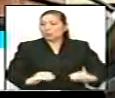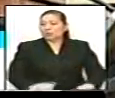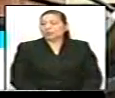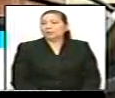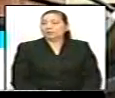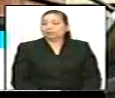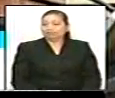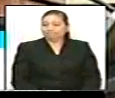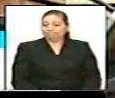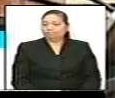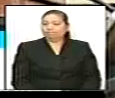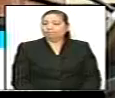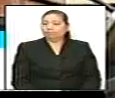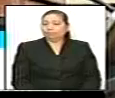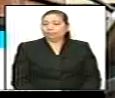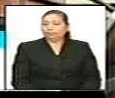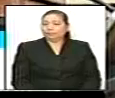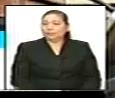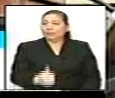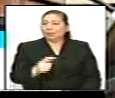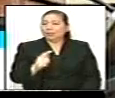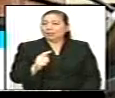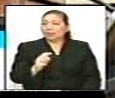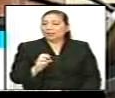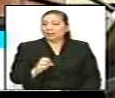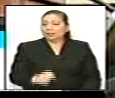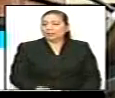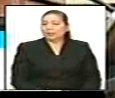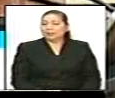hoy día funciona, en la zona de Ate.